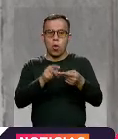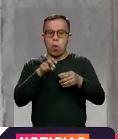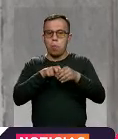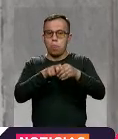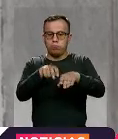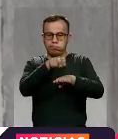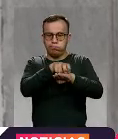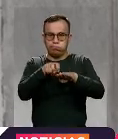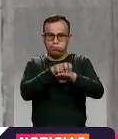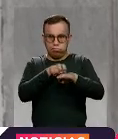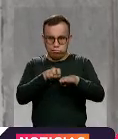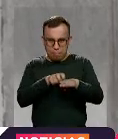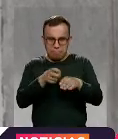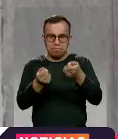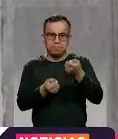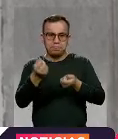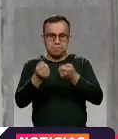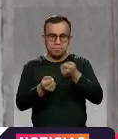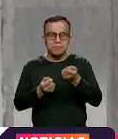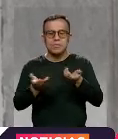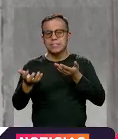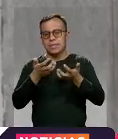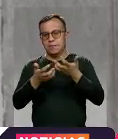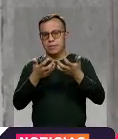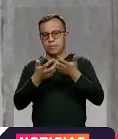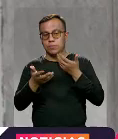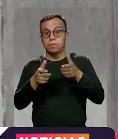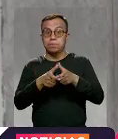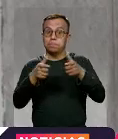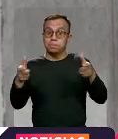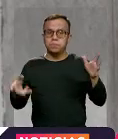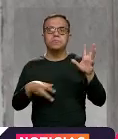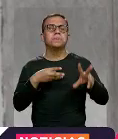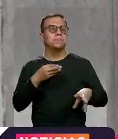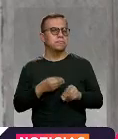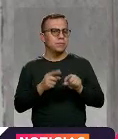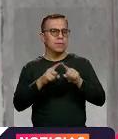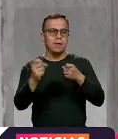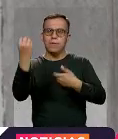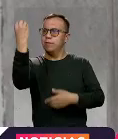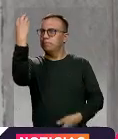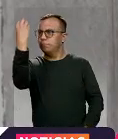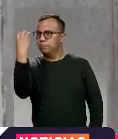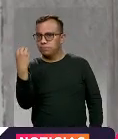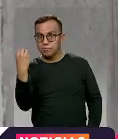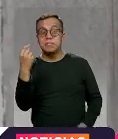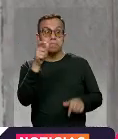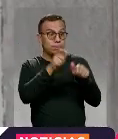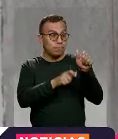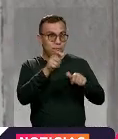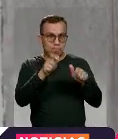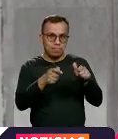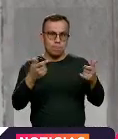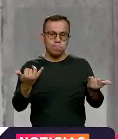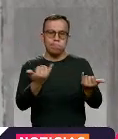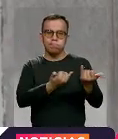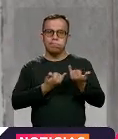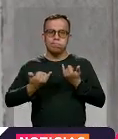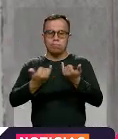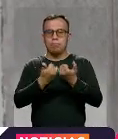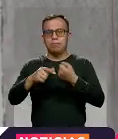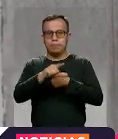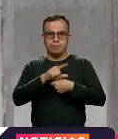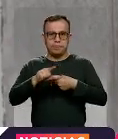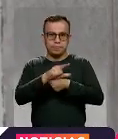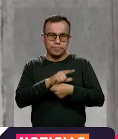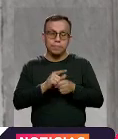en el vehículo de transporte masivo, e igualmente en los semáforos a ciudadanos que se desplazaban por esta